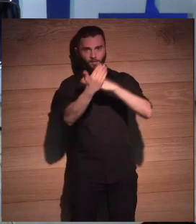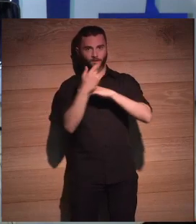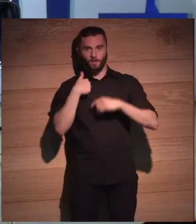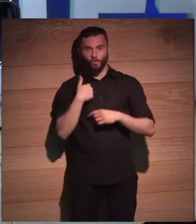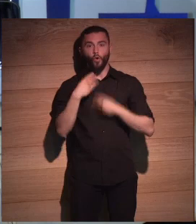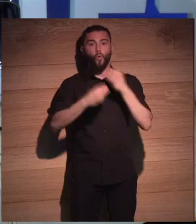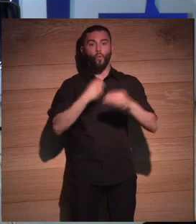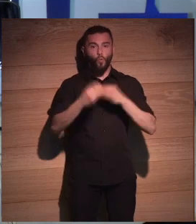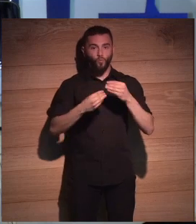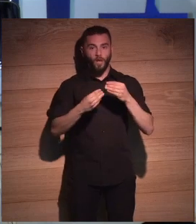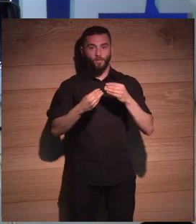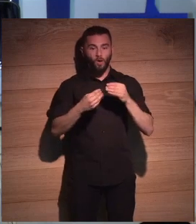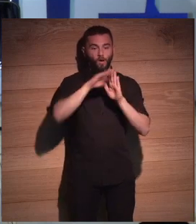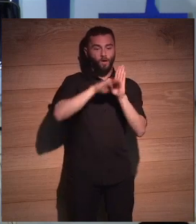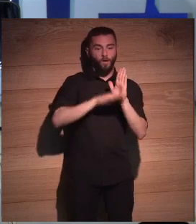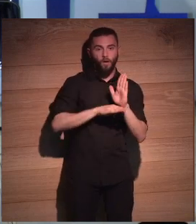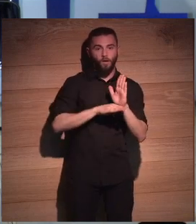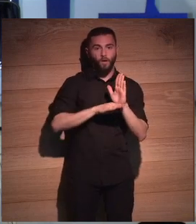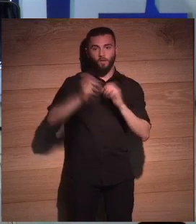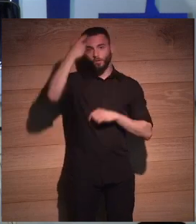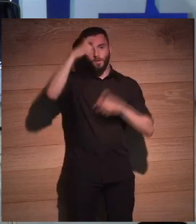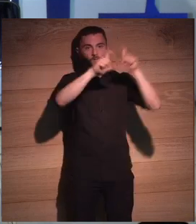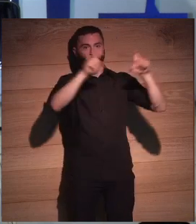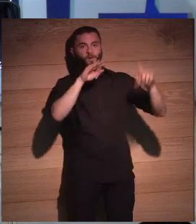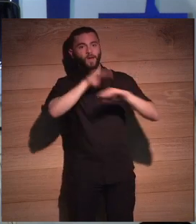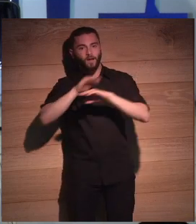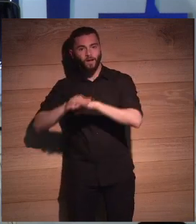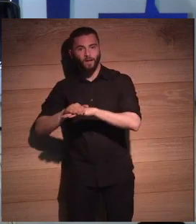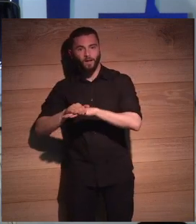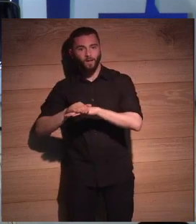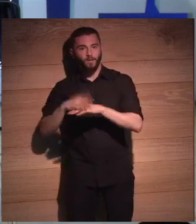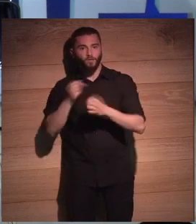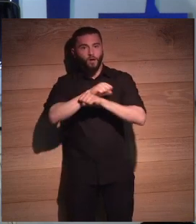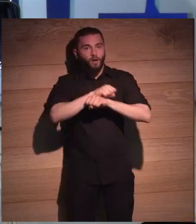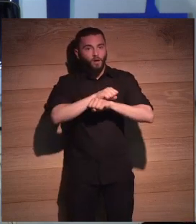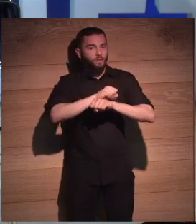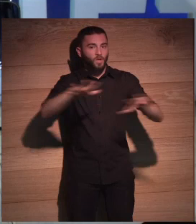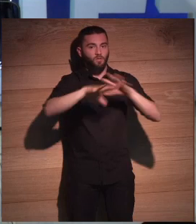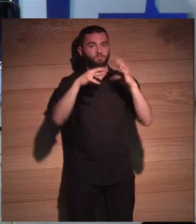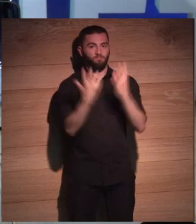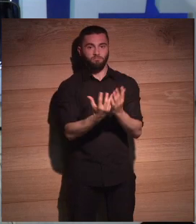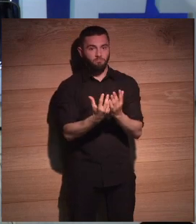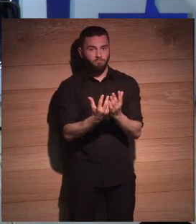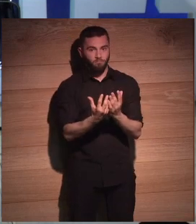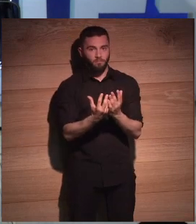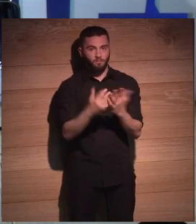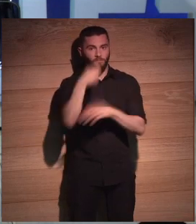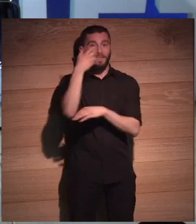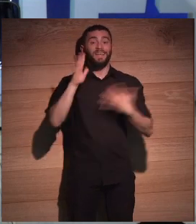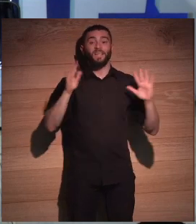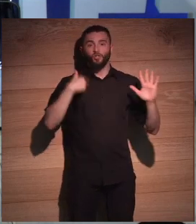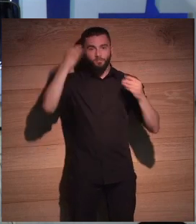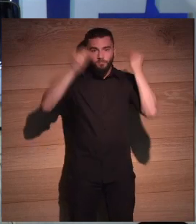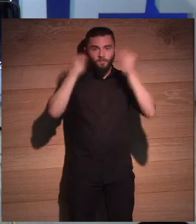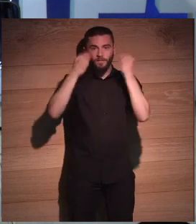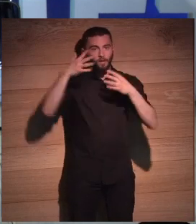yo debería de usarlo según el concepto de la empresa. Y eso se expandió a nivel global y universal. Y yo creo